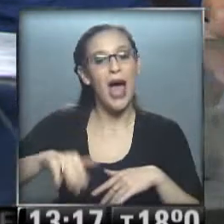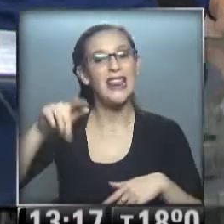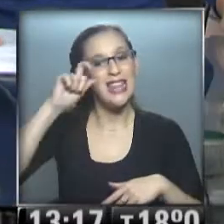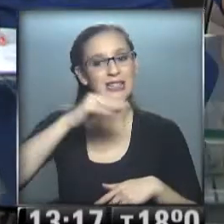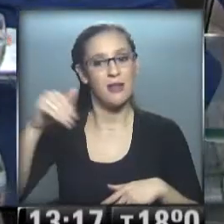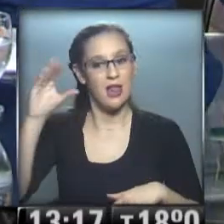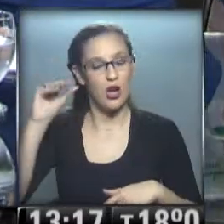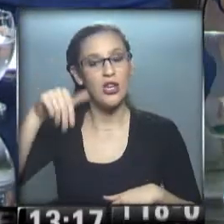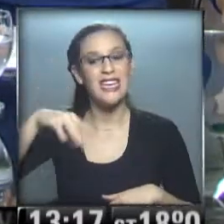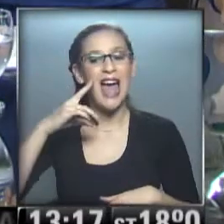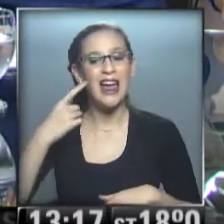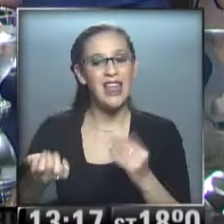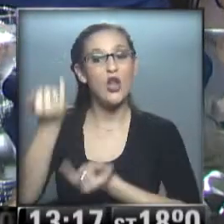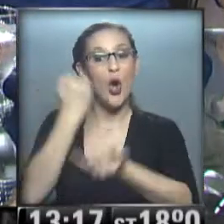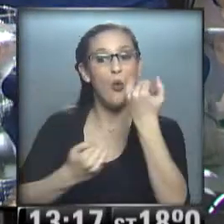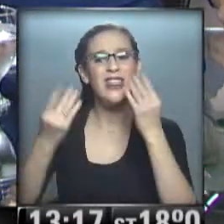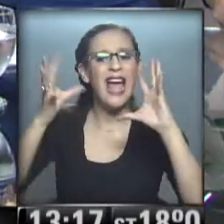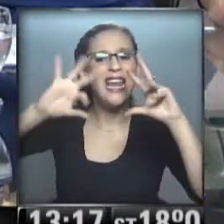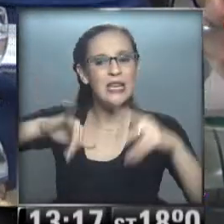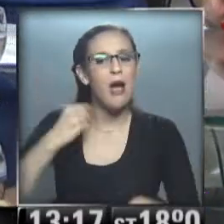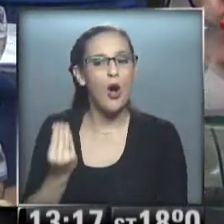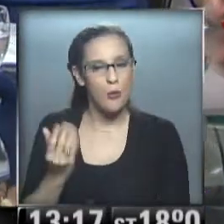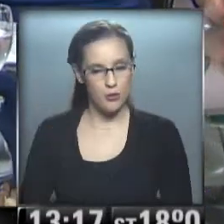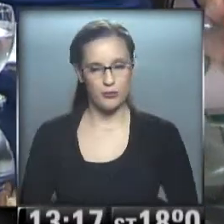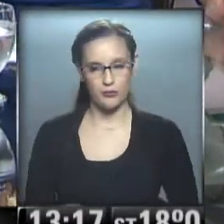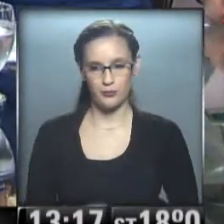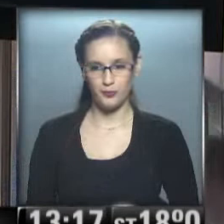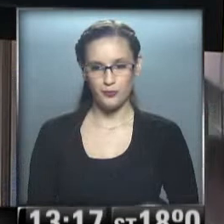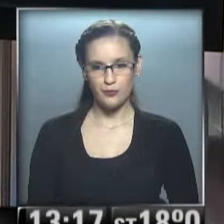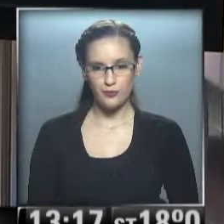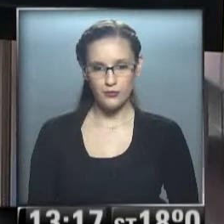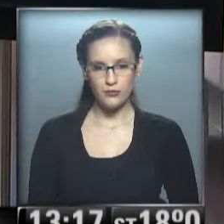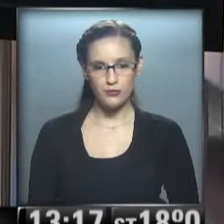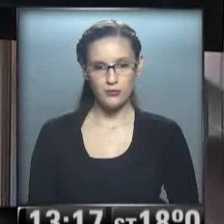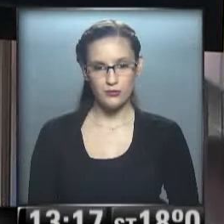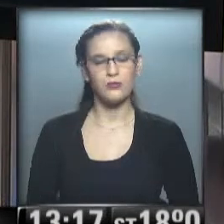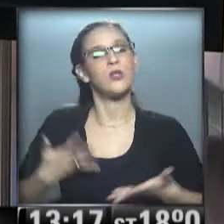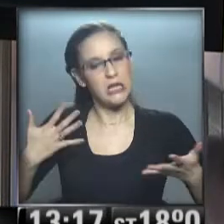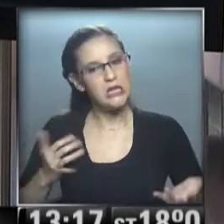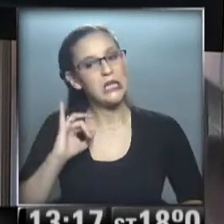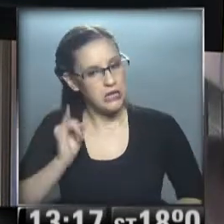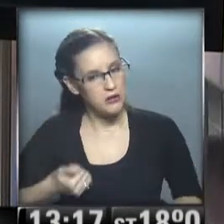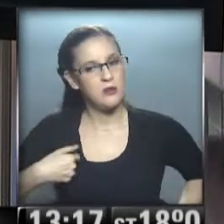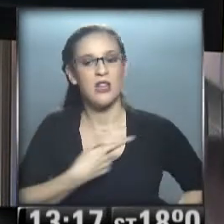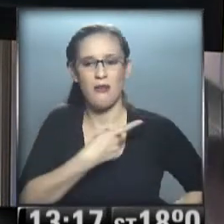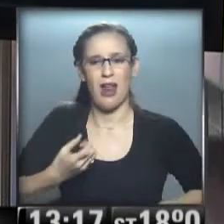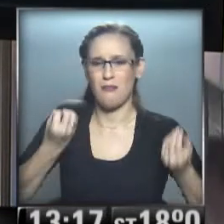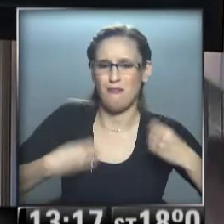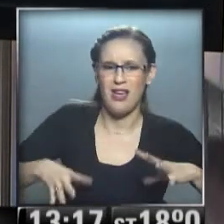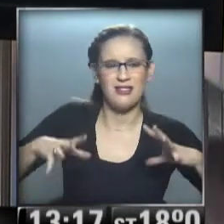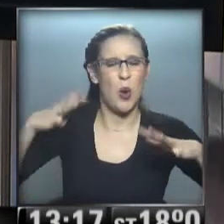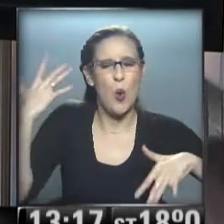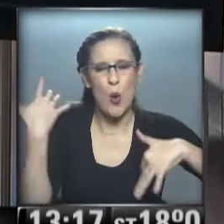Bueno, está Nadia. Para contarnos cómo va a estar el tiempo, ¿cómo sigue esta semana, Nadia? ¿Cómo te va? Y sí, la semana comenzó con mucho,